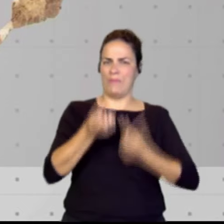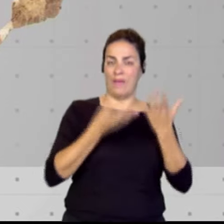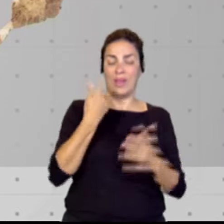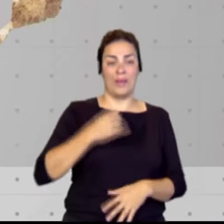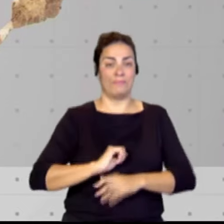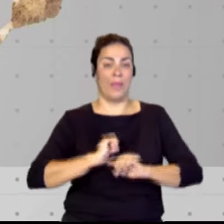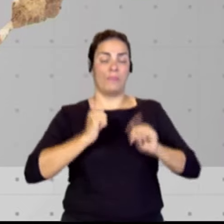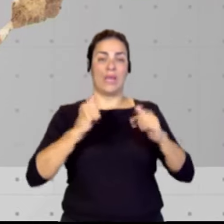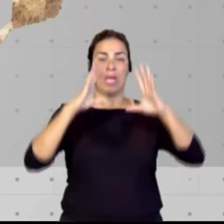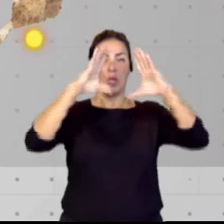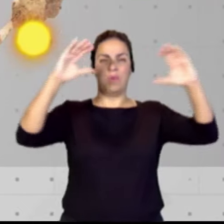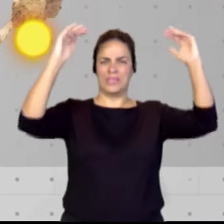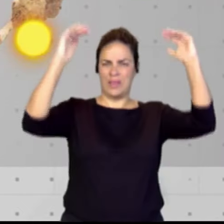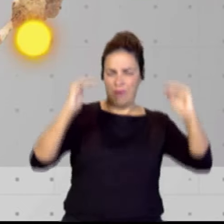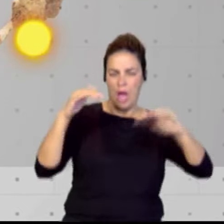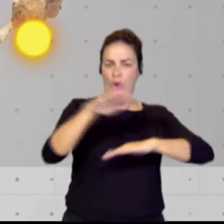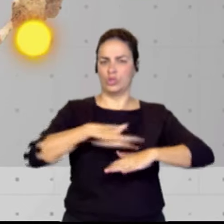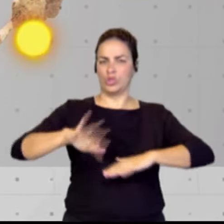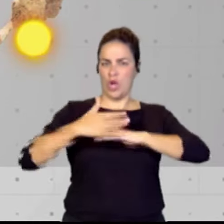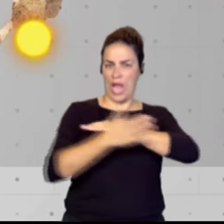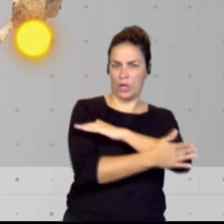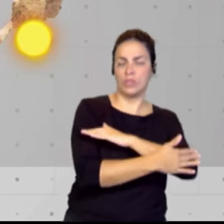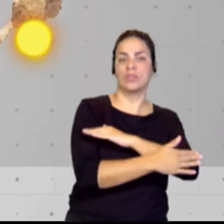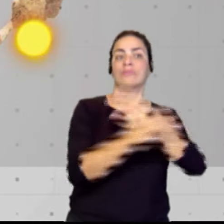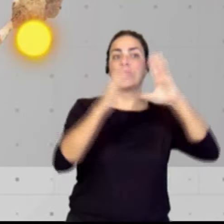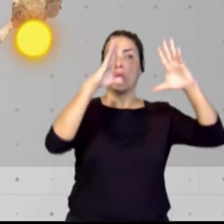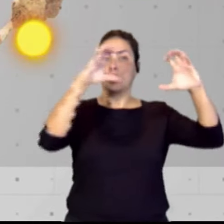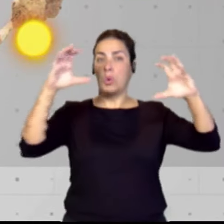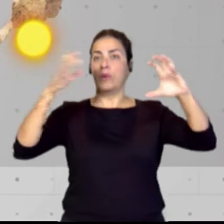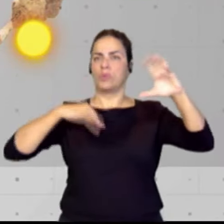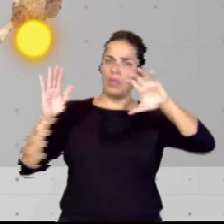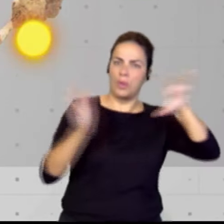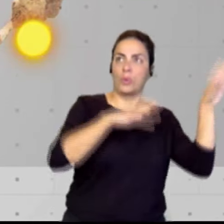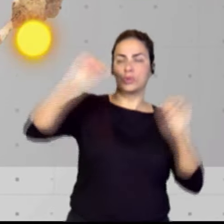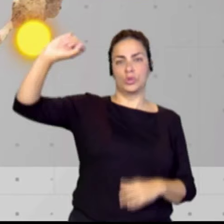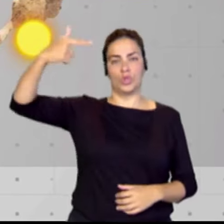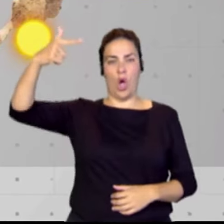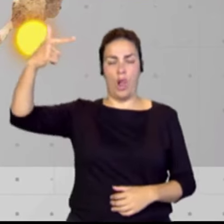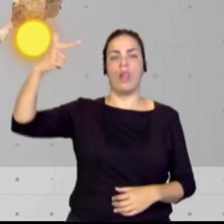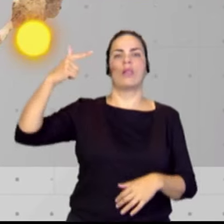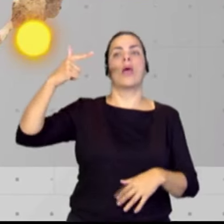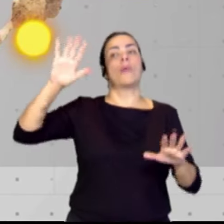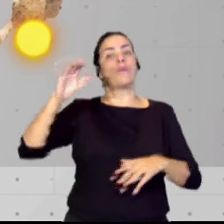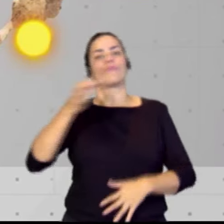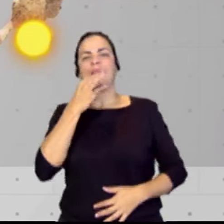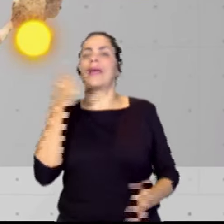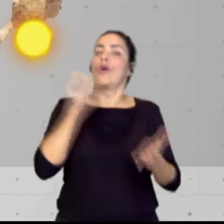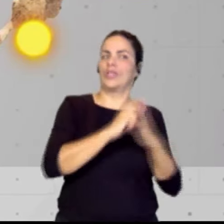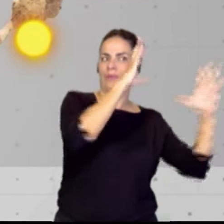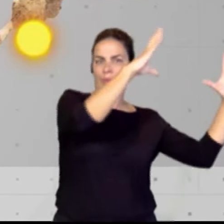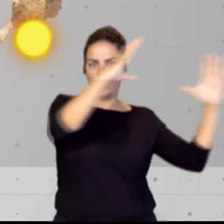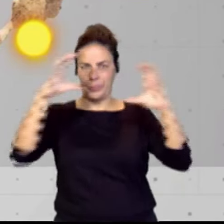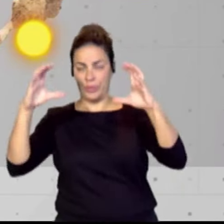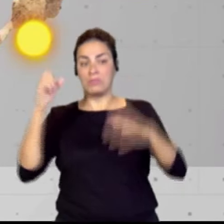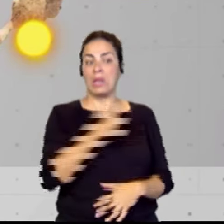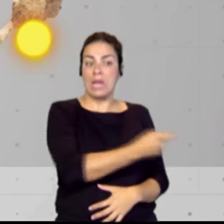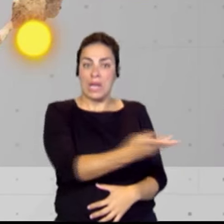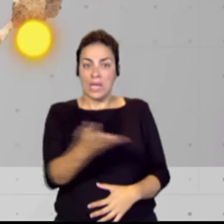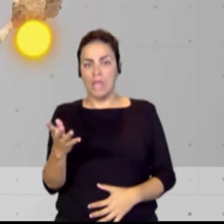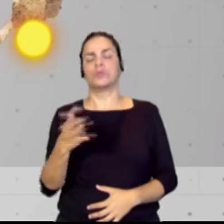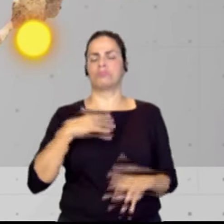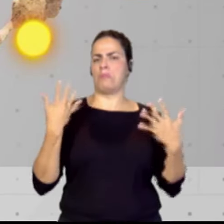nubosidad de tipo bajo en zonas costeras nubes que darán paso al sol para reaparecer al final de la tarde en el resto Vamos a disfrutar de un